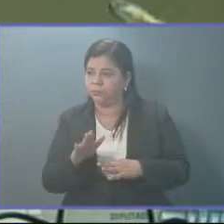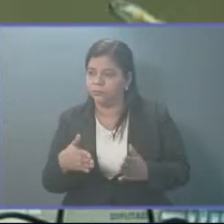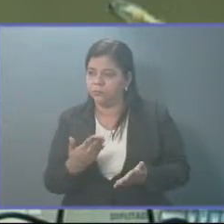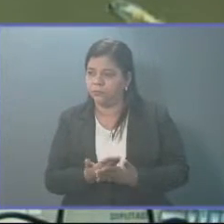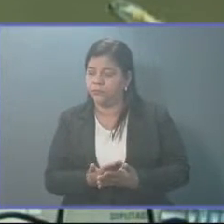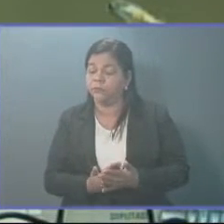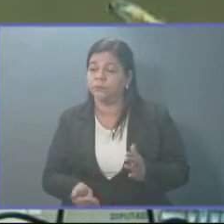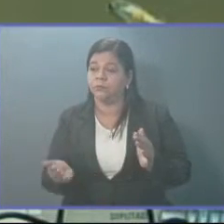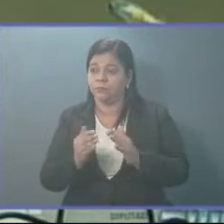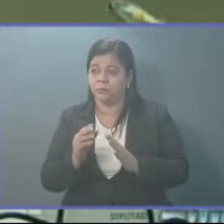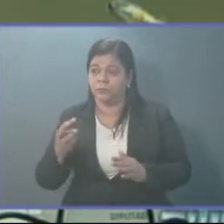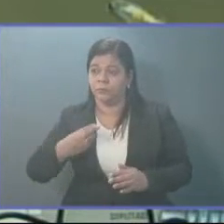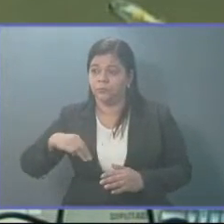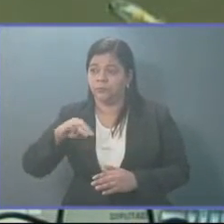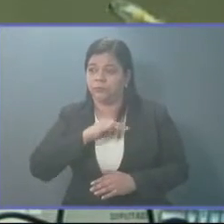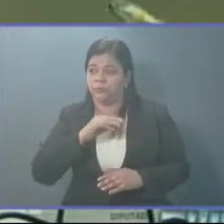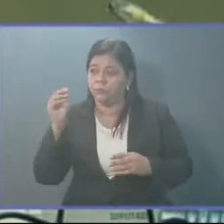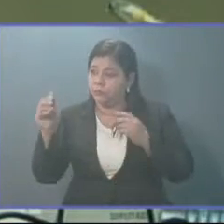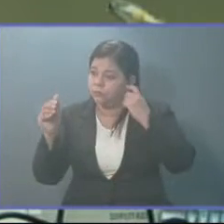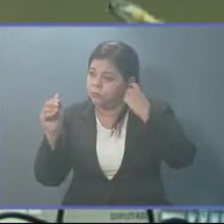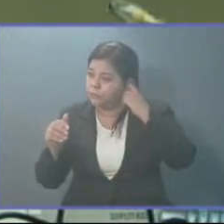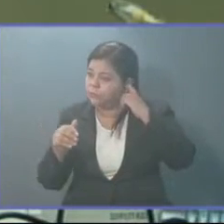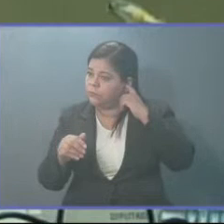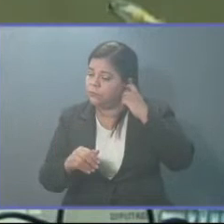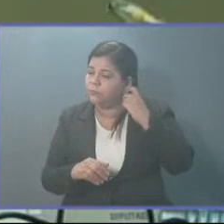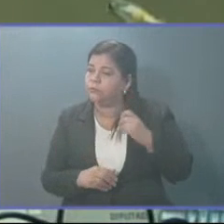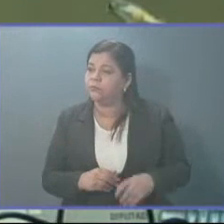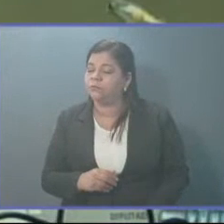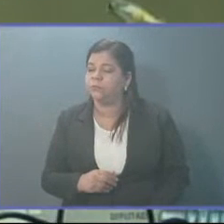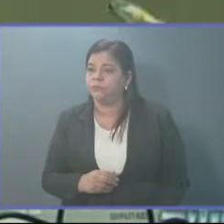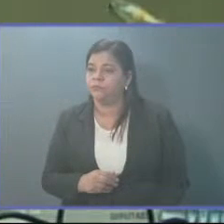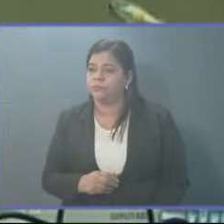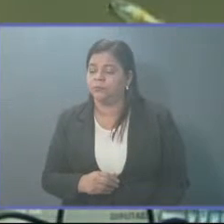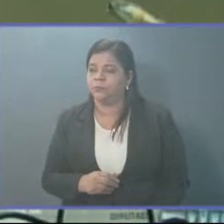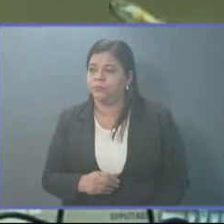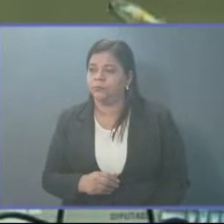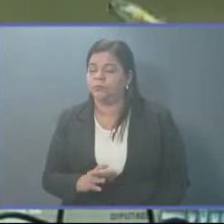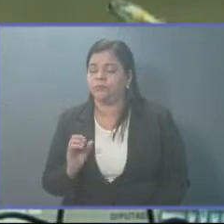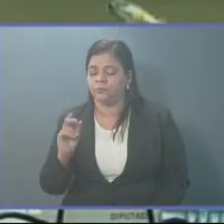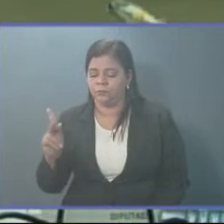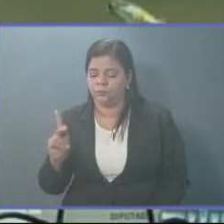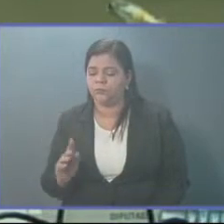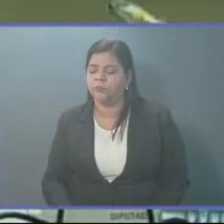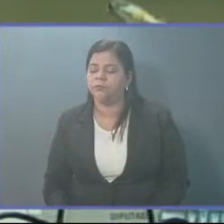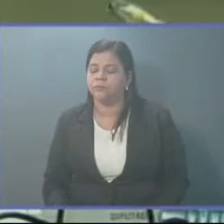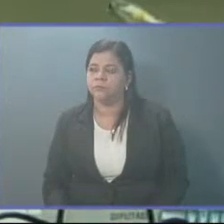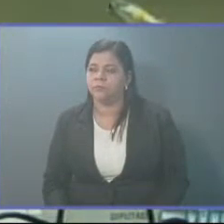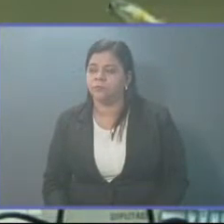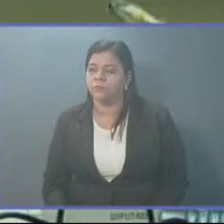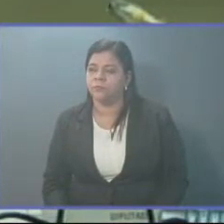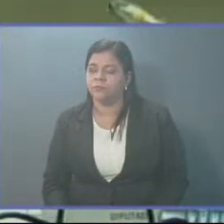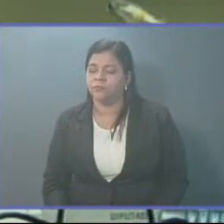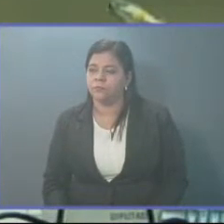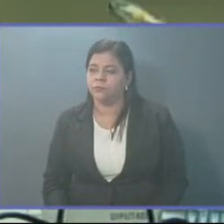al Ministerio de Educación, licenciada, ¿verdad?